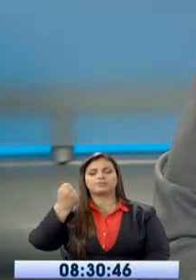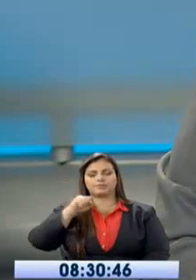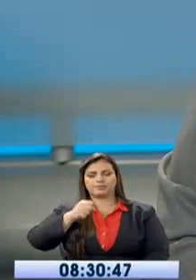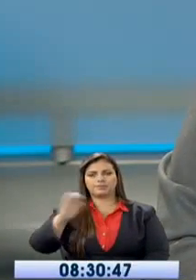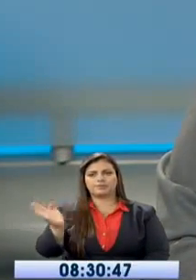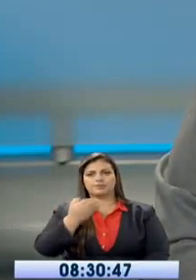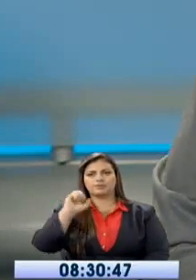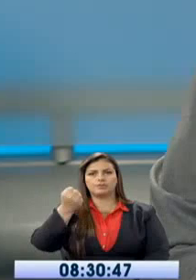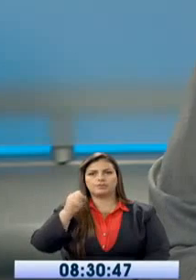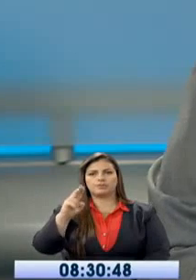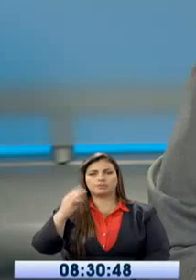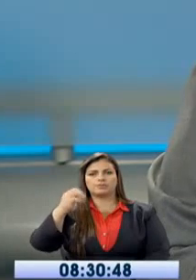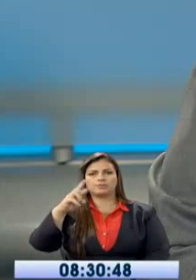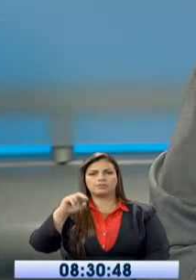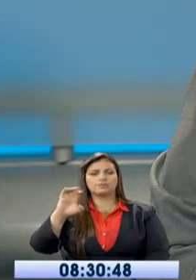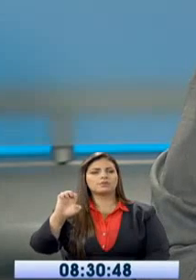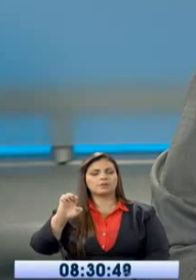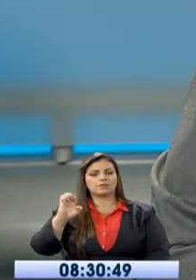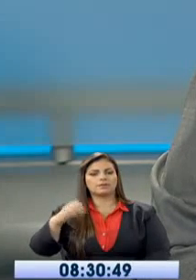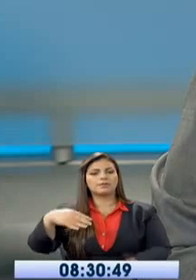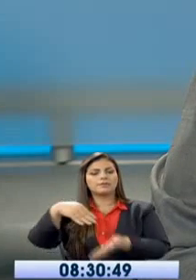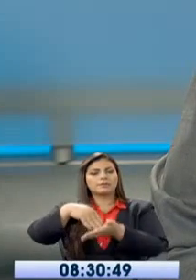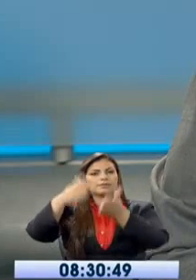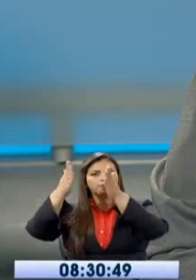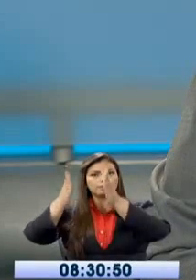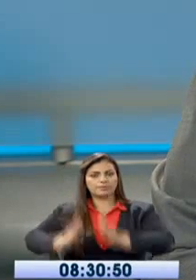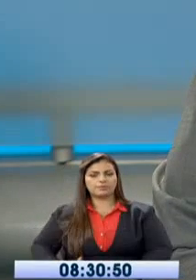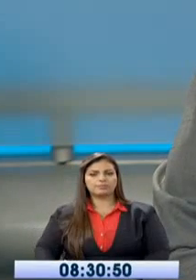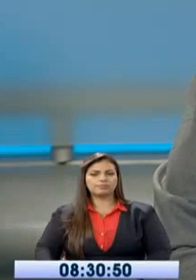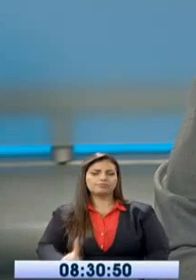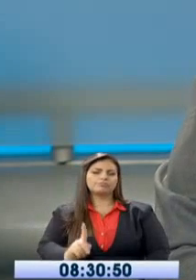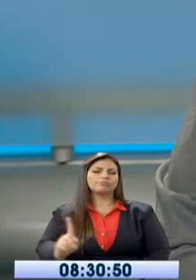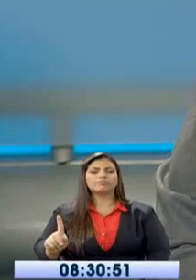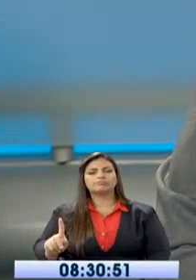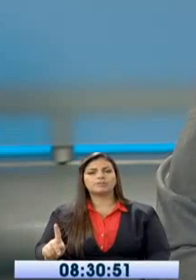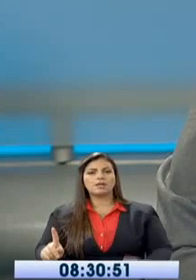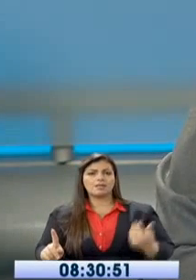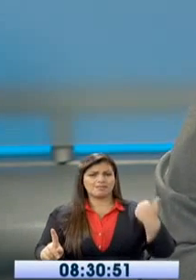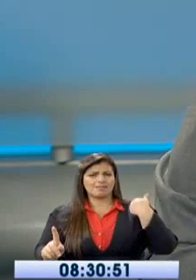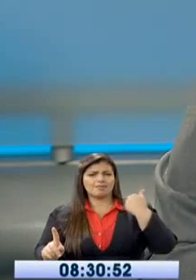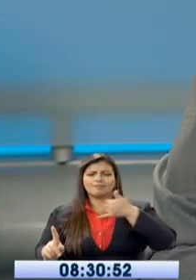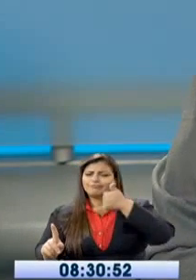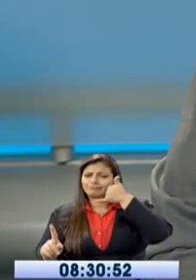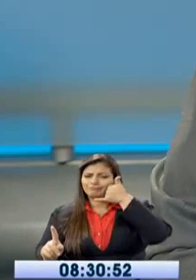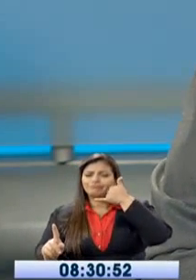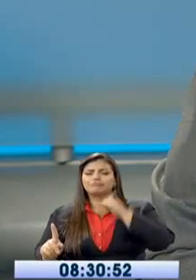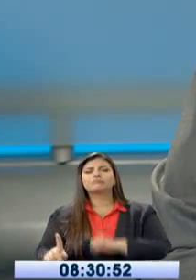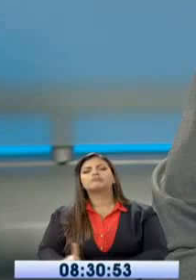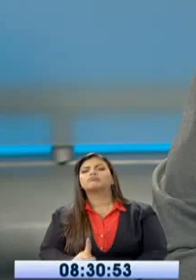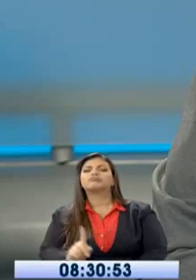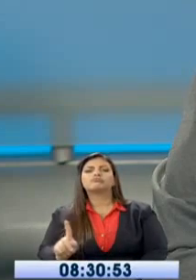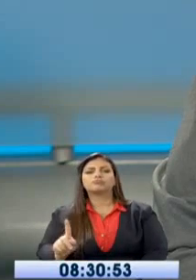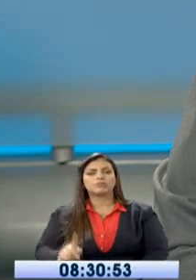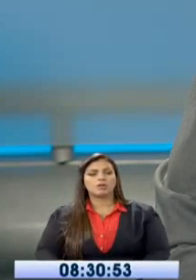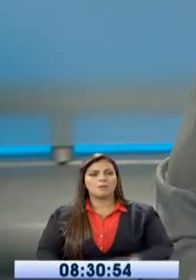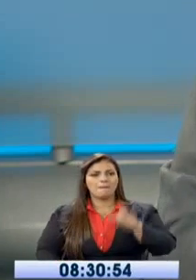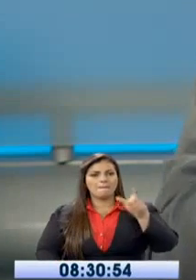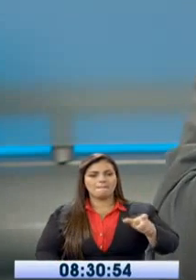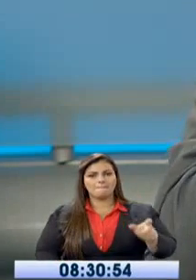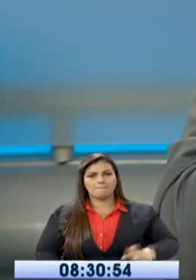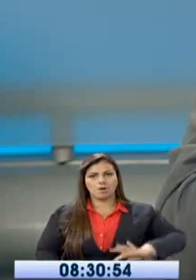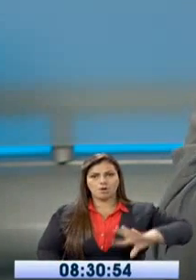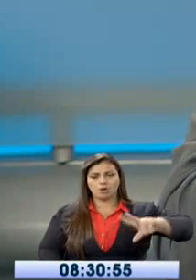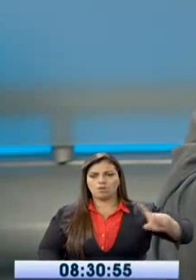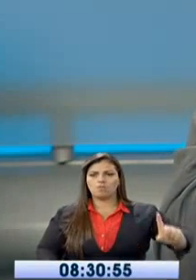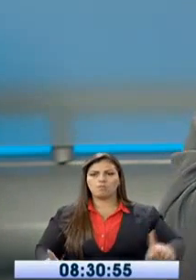los docentes, alumnos y padres de familia de este centro educativo afirman que personas extrañas merodean el sitio,